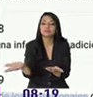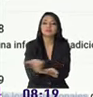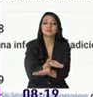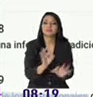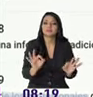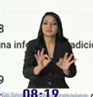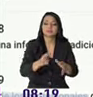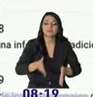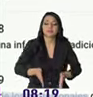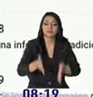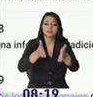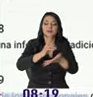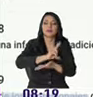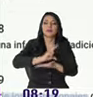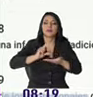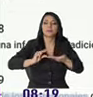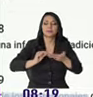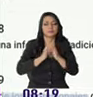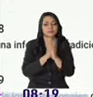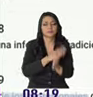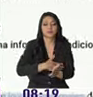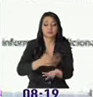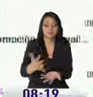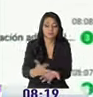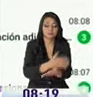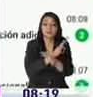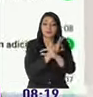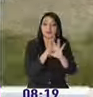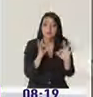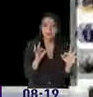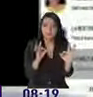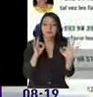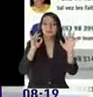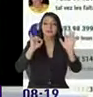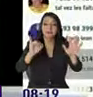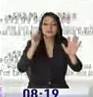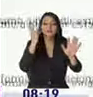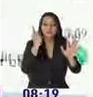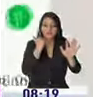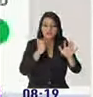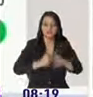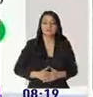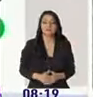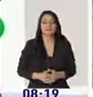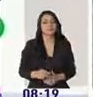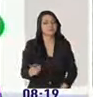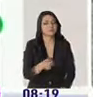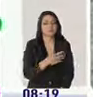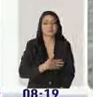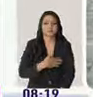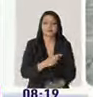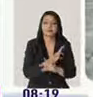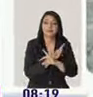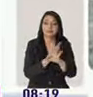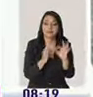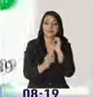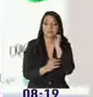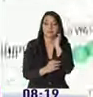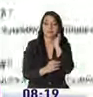Napo. A eso pidieron de favor que recojan la hierba, lo cortaron hace 6 días. No sean malitos. O sea, ¿por qué no lo